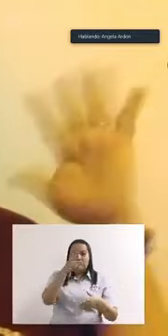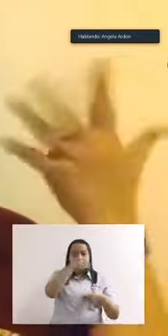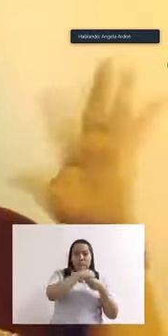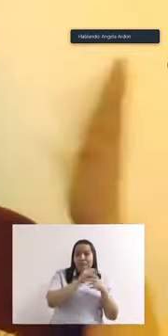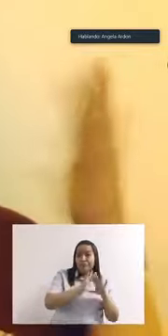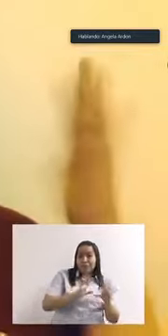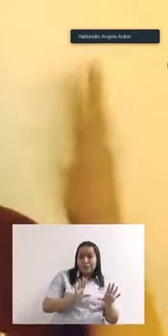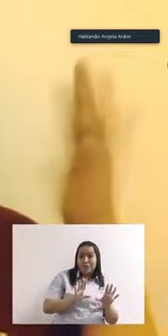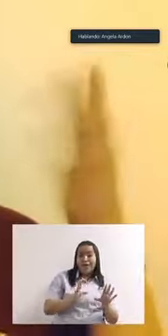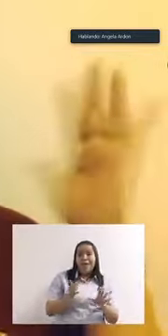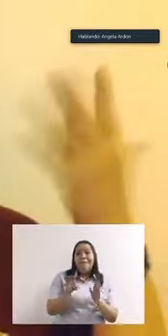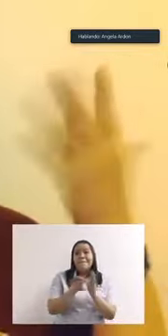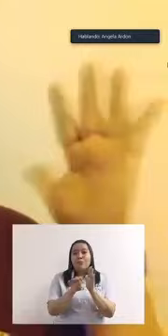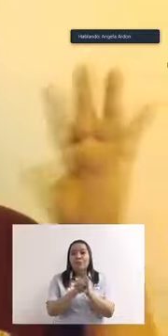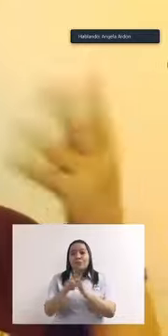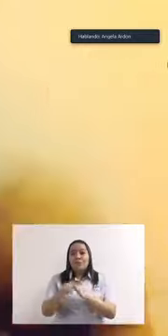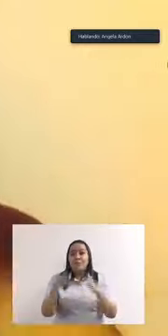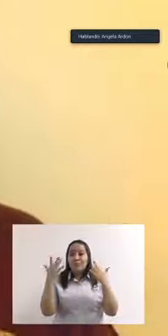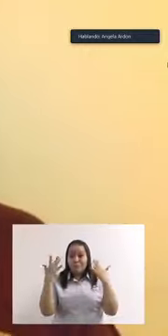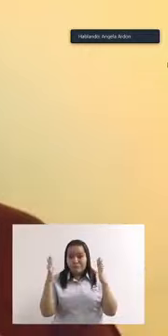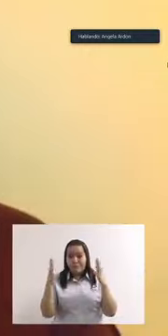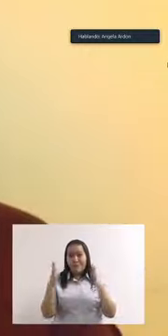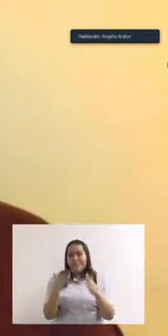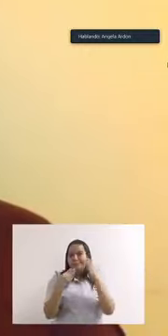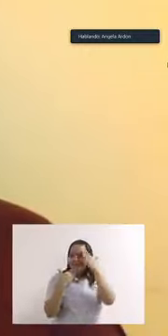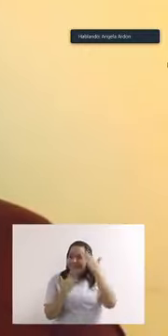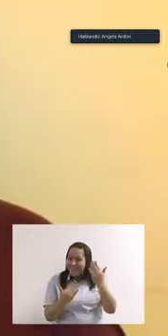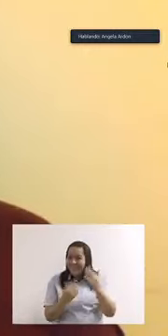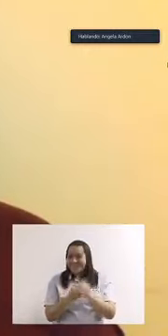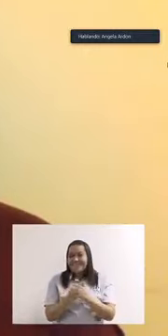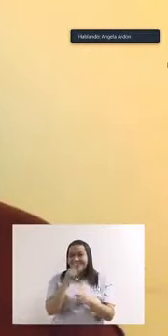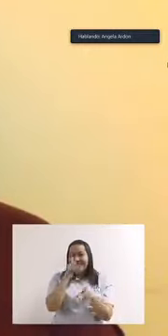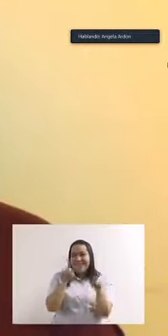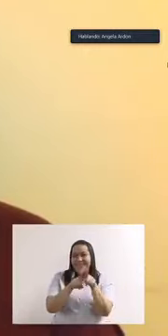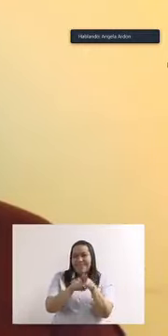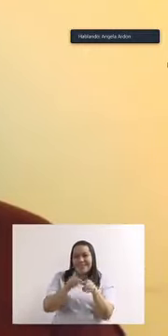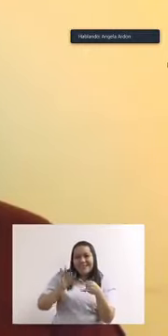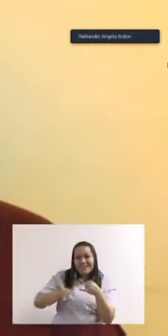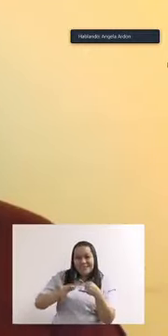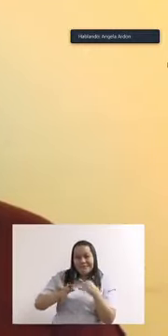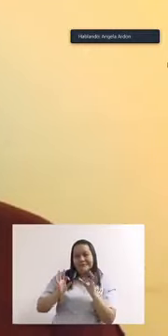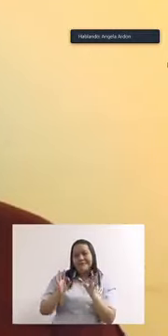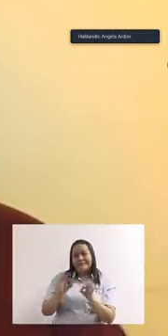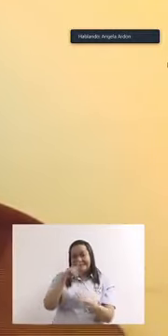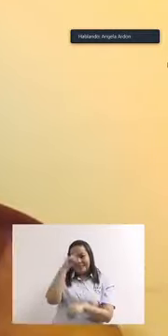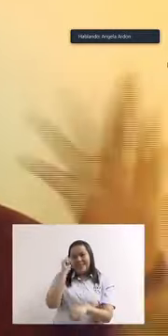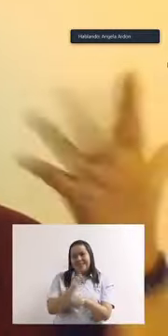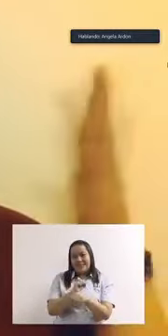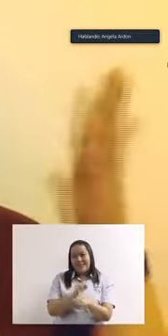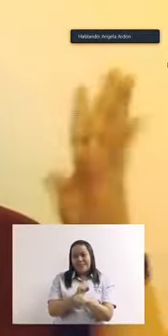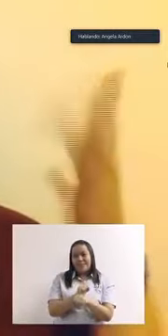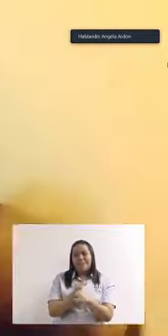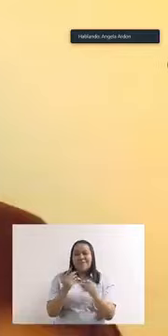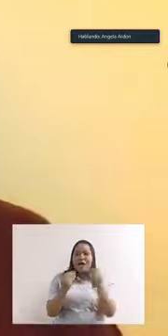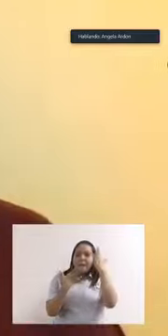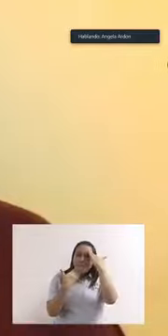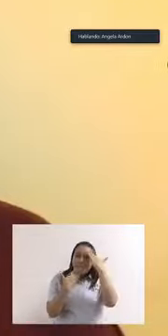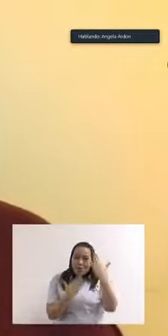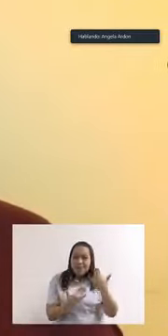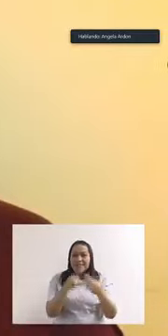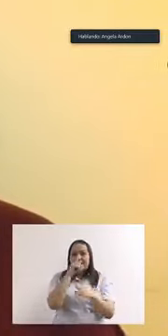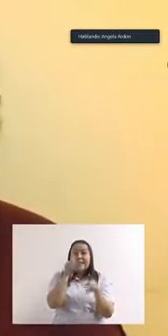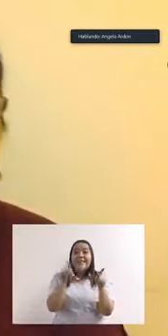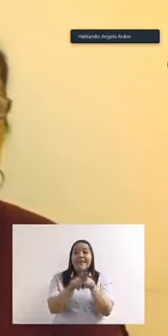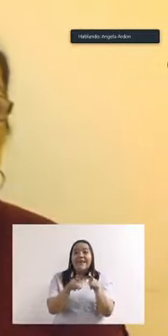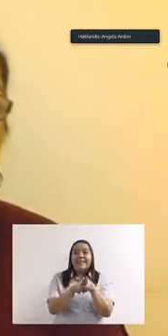aplauso al intérprete. Muchísimas gracias, ¿verdad? Excelente trabajo, ¿verdad? Y muchísimas gracias en